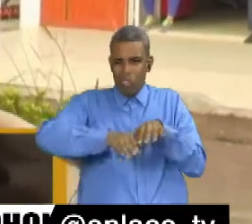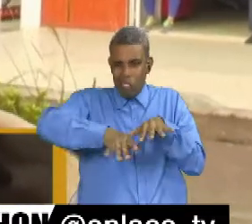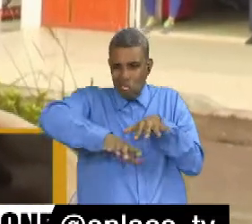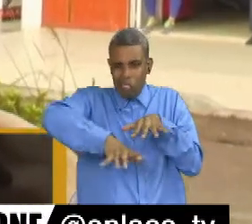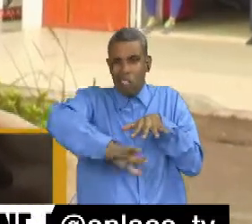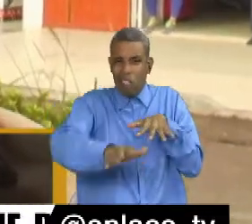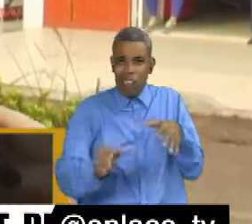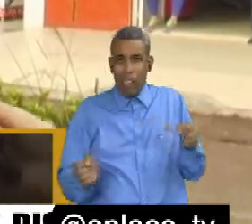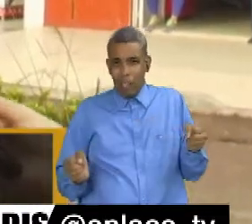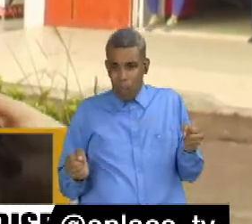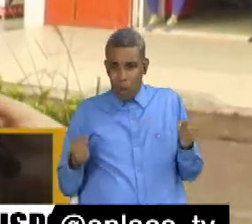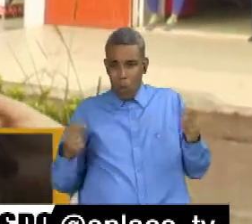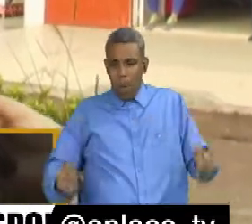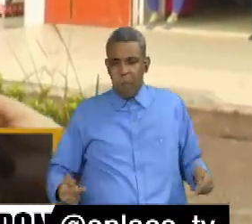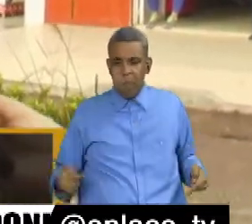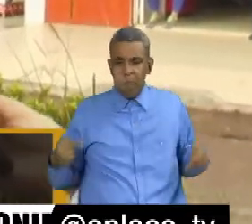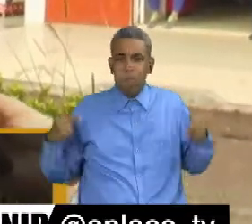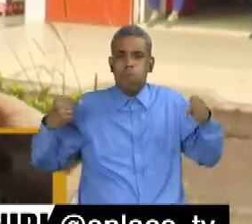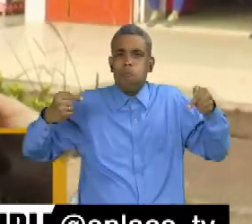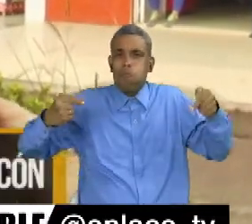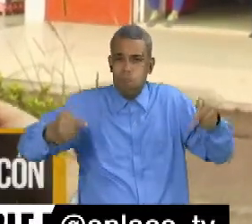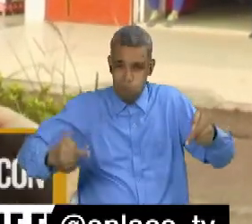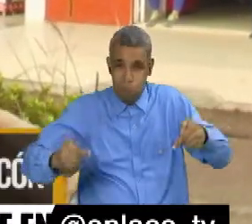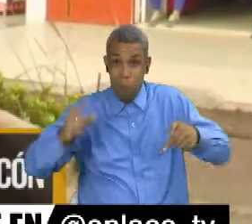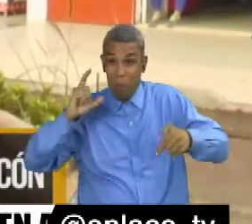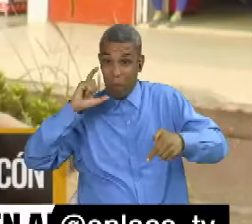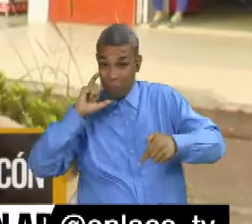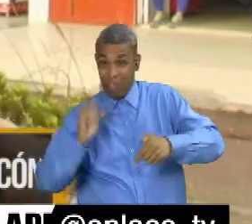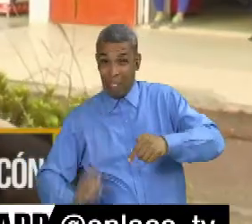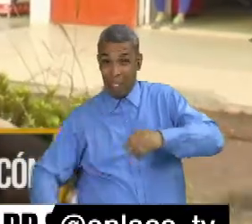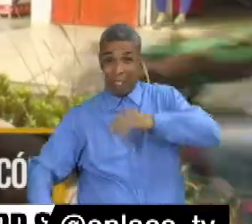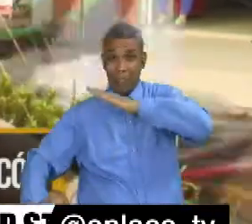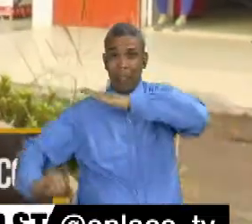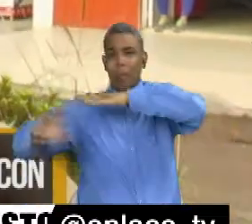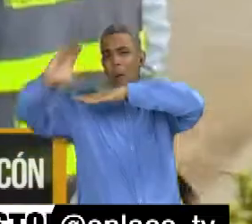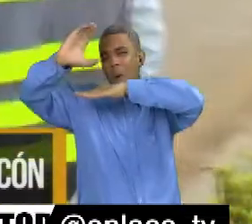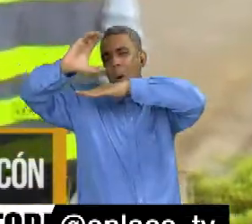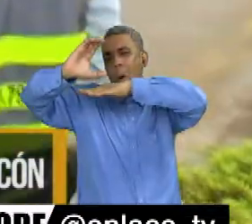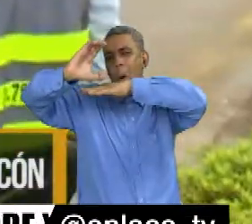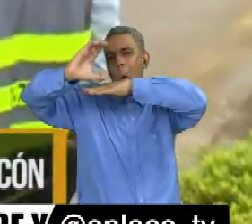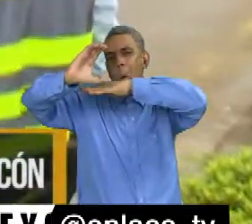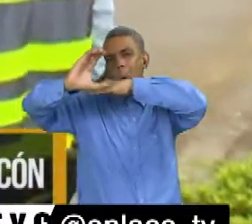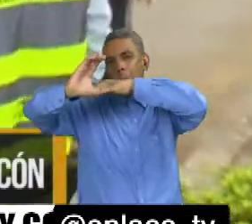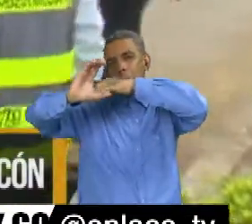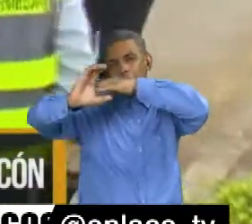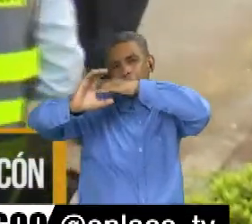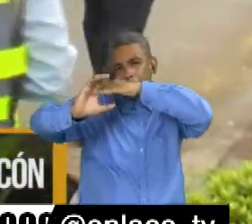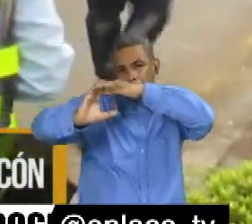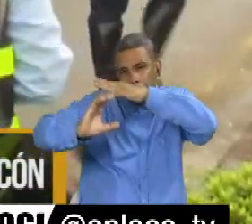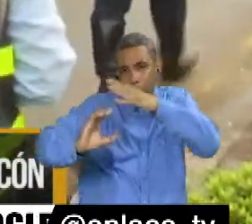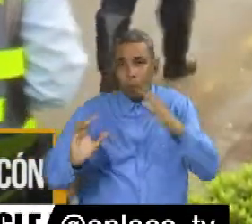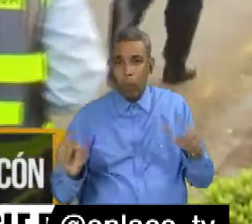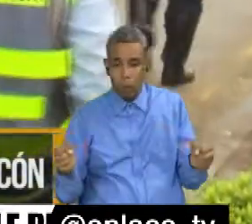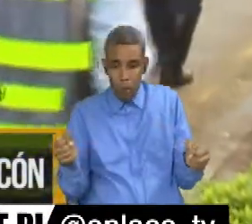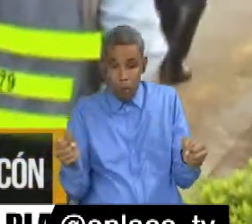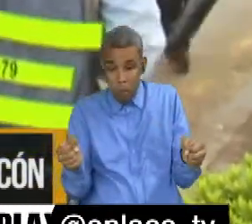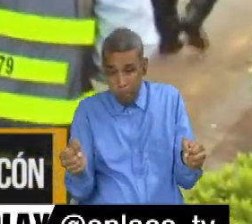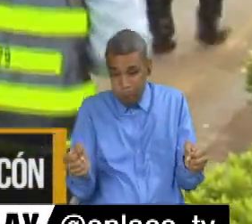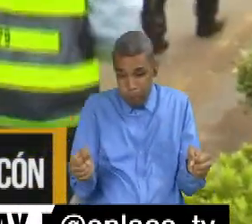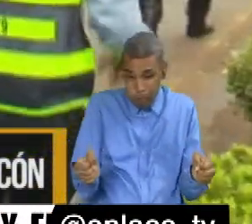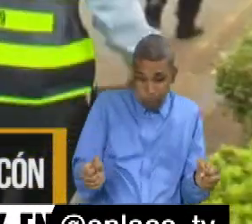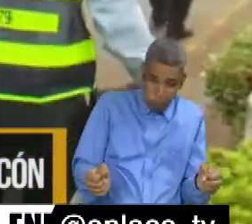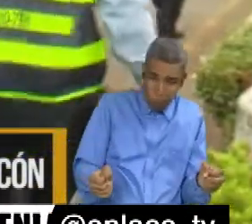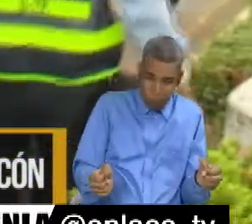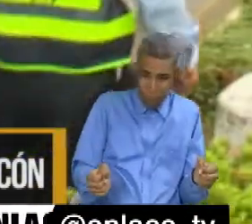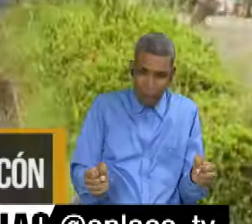y no nos dan solución. Y mire la situación en que estamos. Hasta el lugar llegaron los agentes de tránsito y transporte